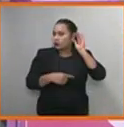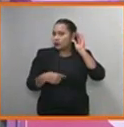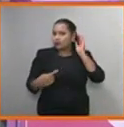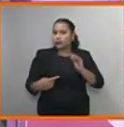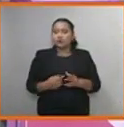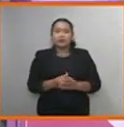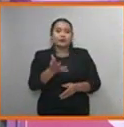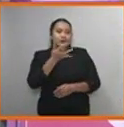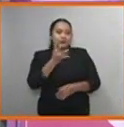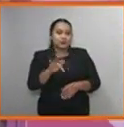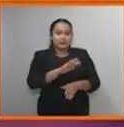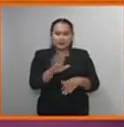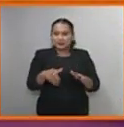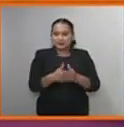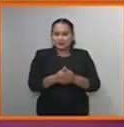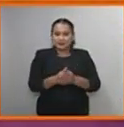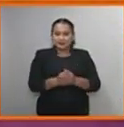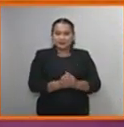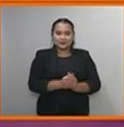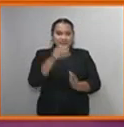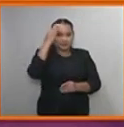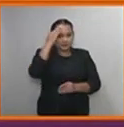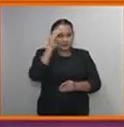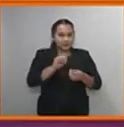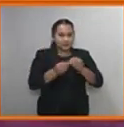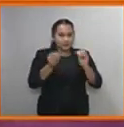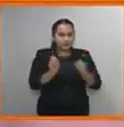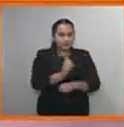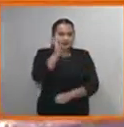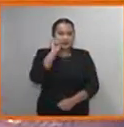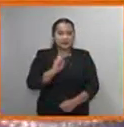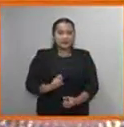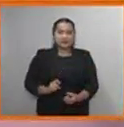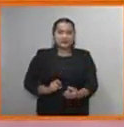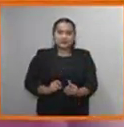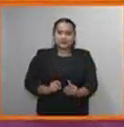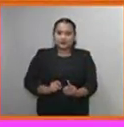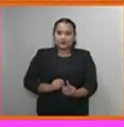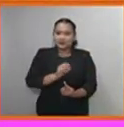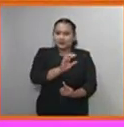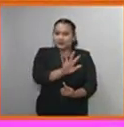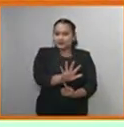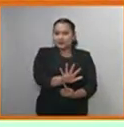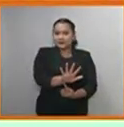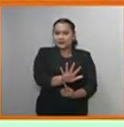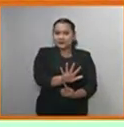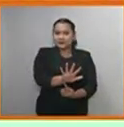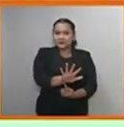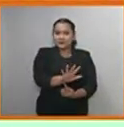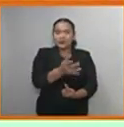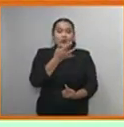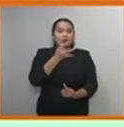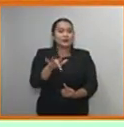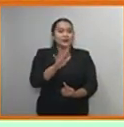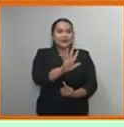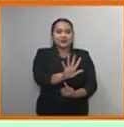mucha suerte. El primer dígito, este es el 5, segundo dígito, mucha suerte,